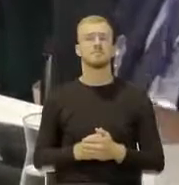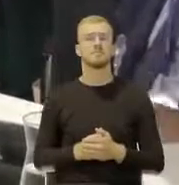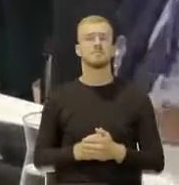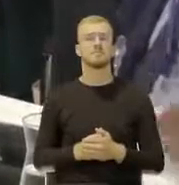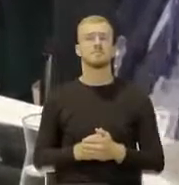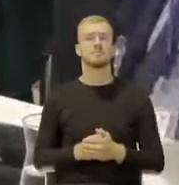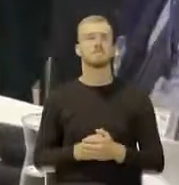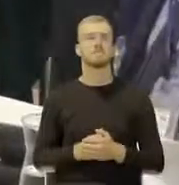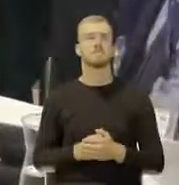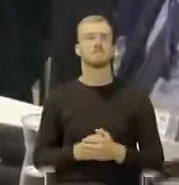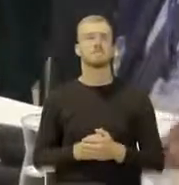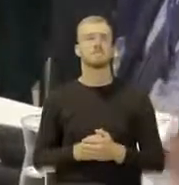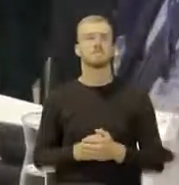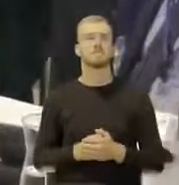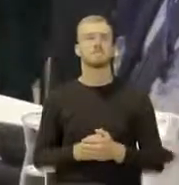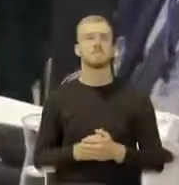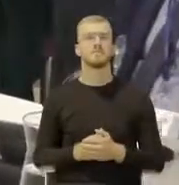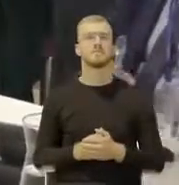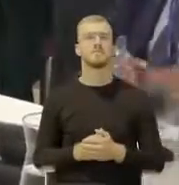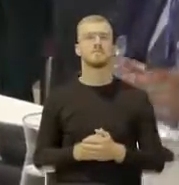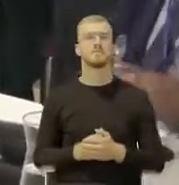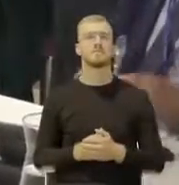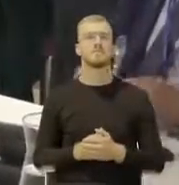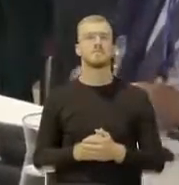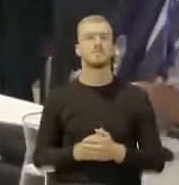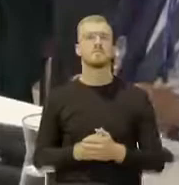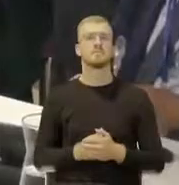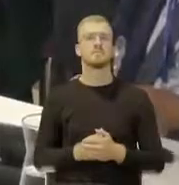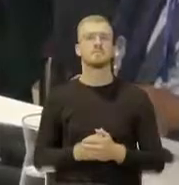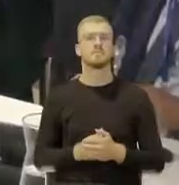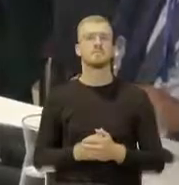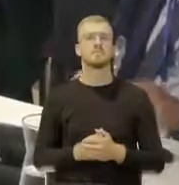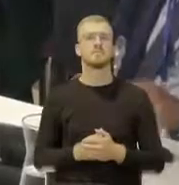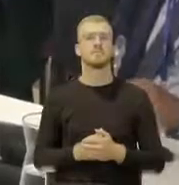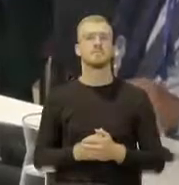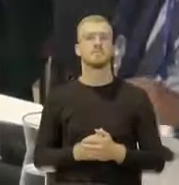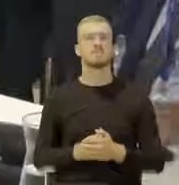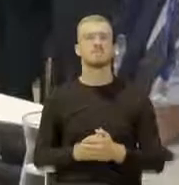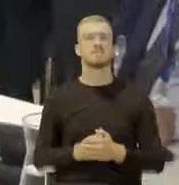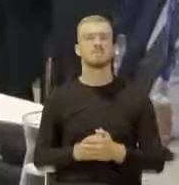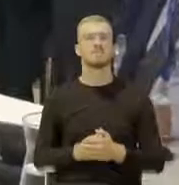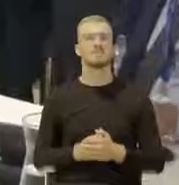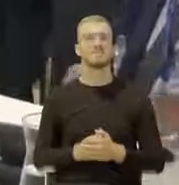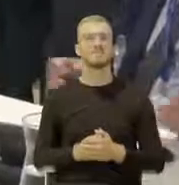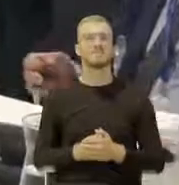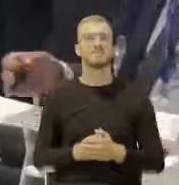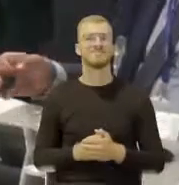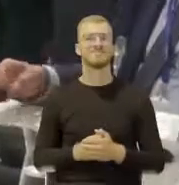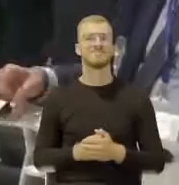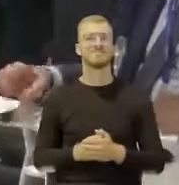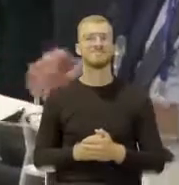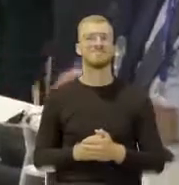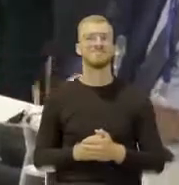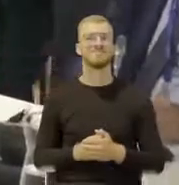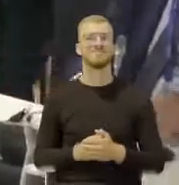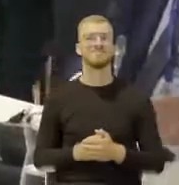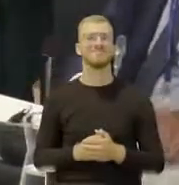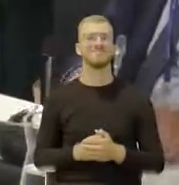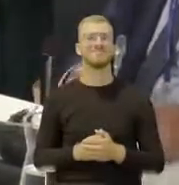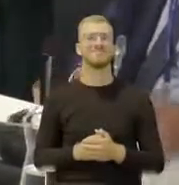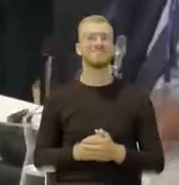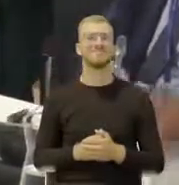esté presente en esta sesión. Con permiso al proceso. Yo les saludo desde